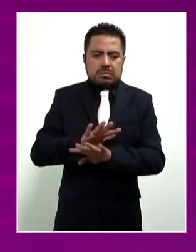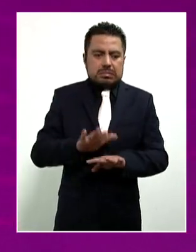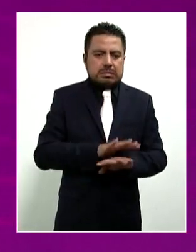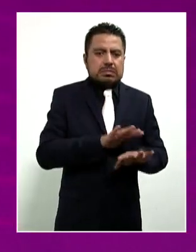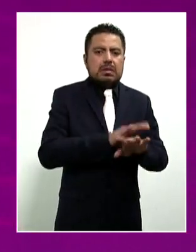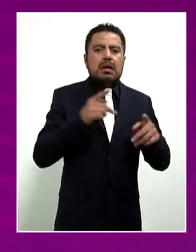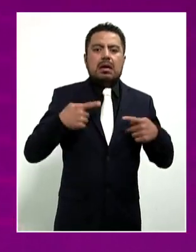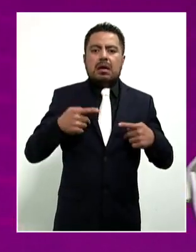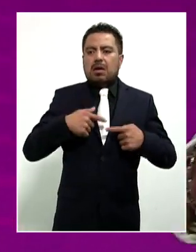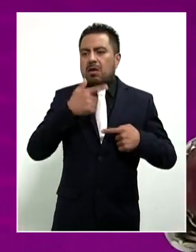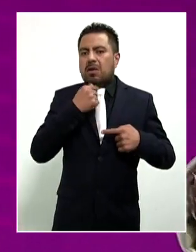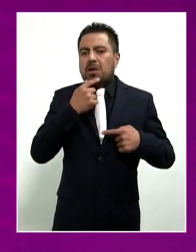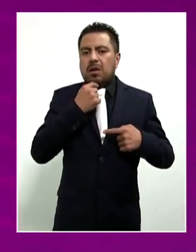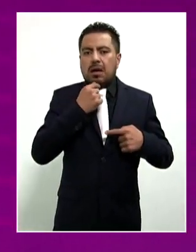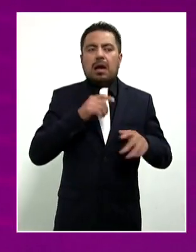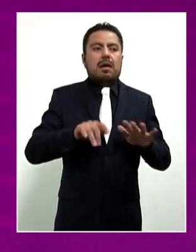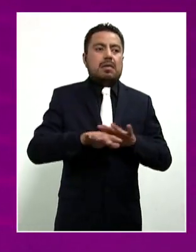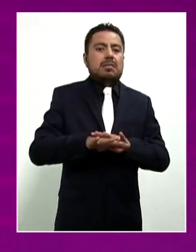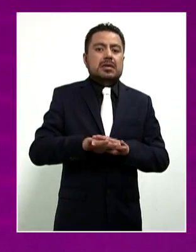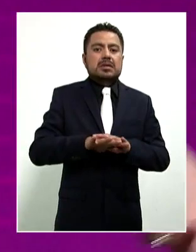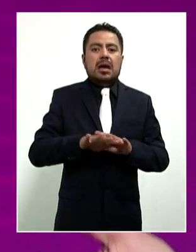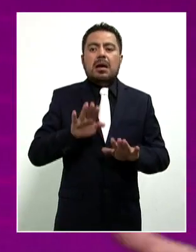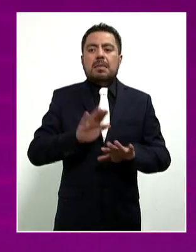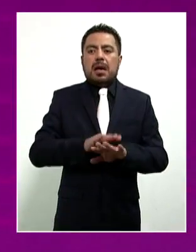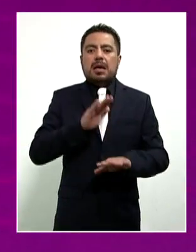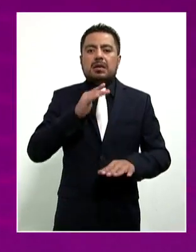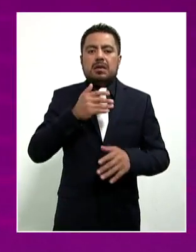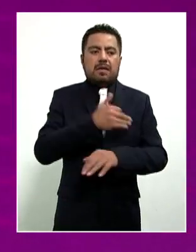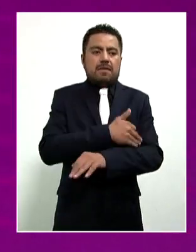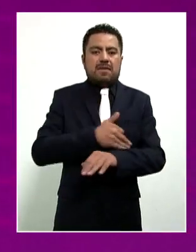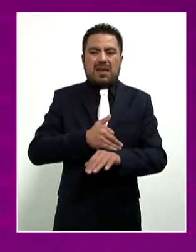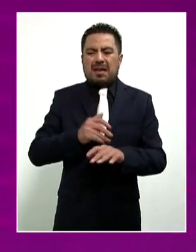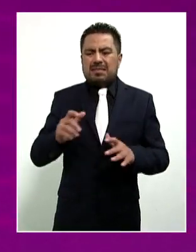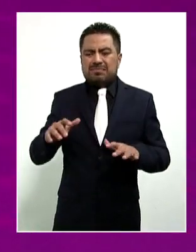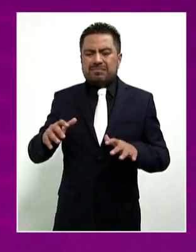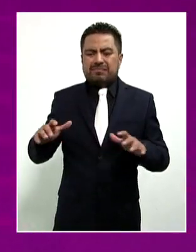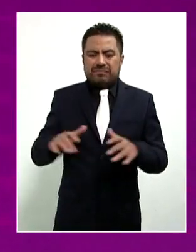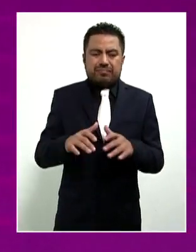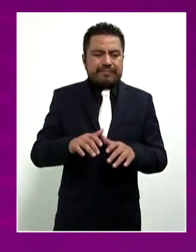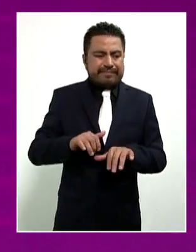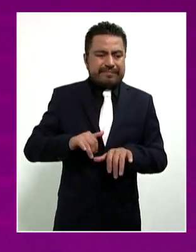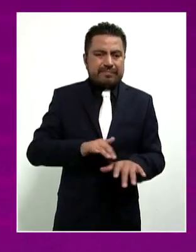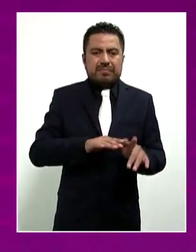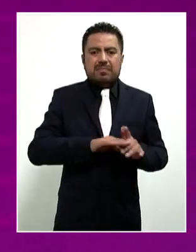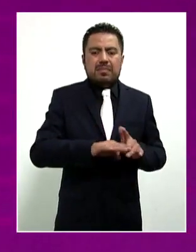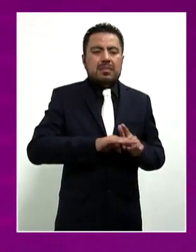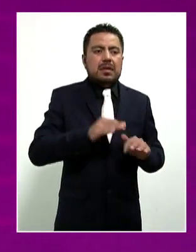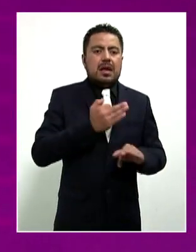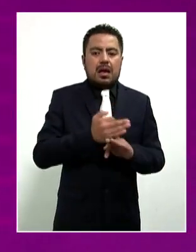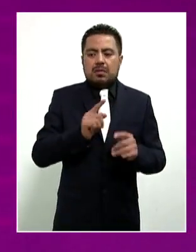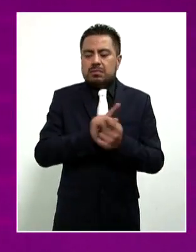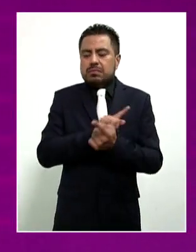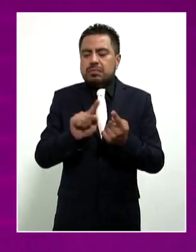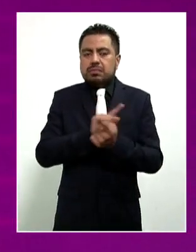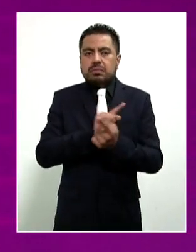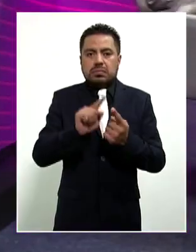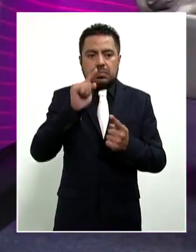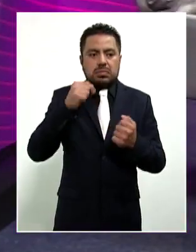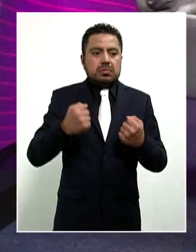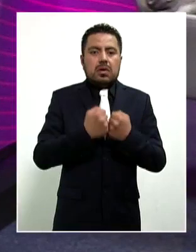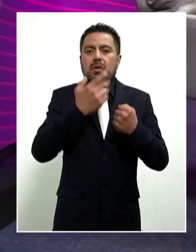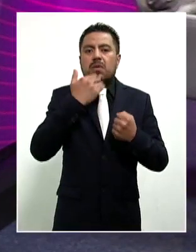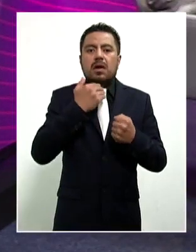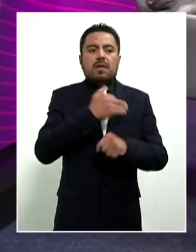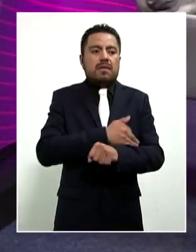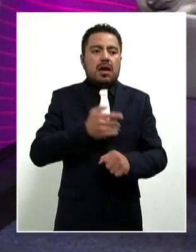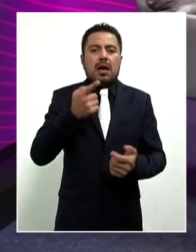población masculina a básicamente una población de familias. Entonces, ahora que nos enfrentamos en Sin Fronteras, vemos que llega la